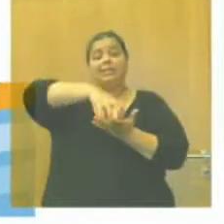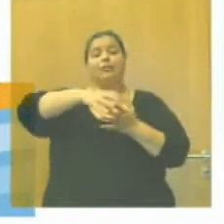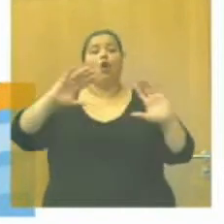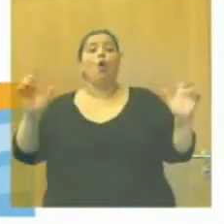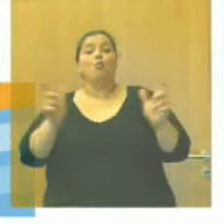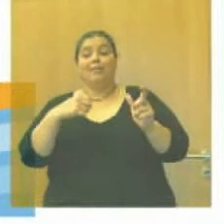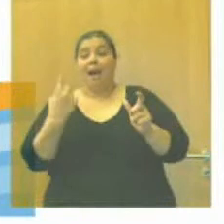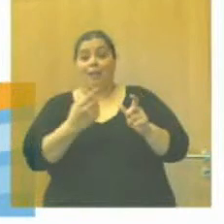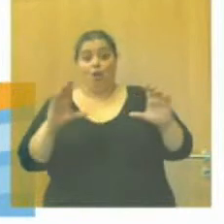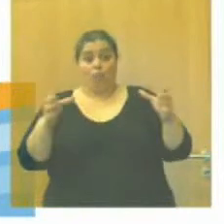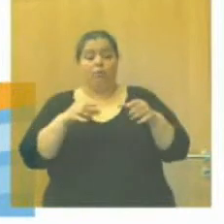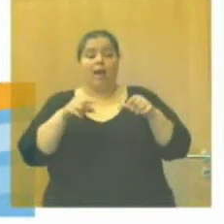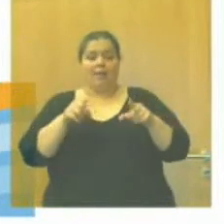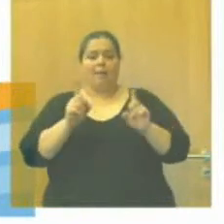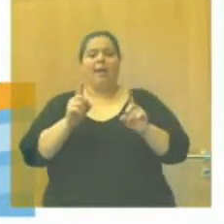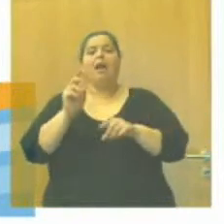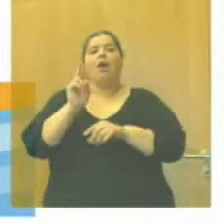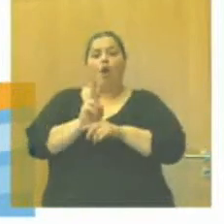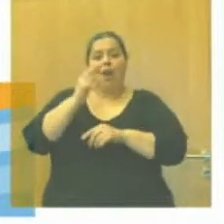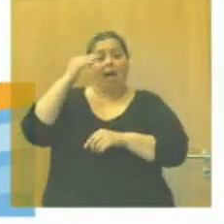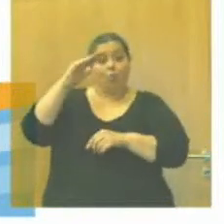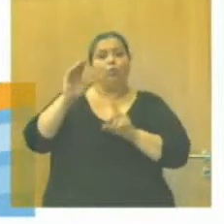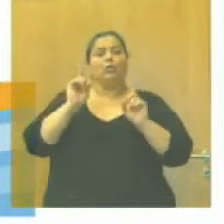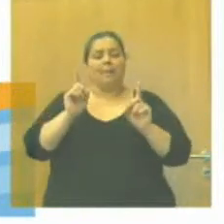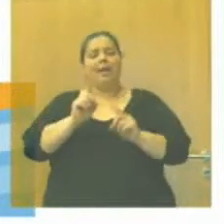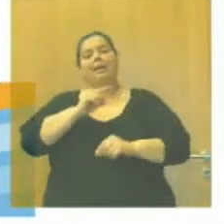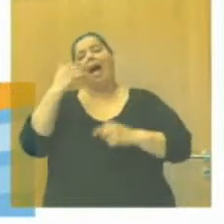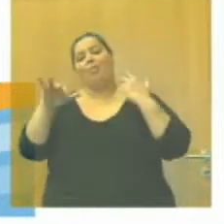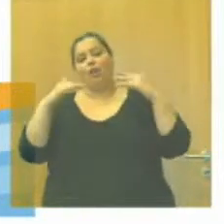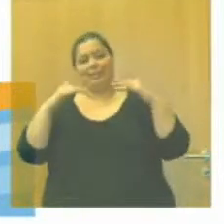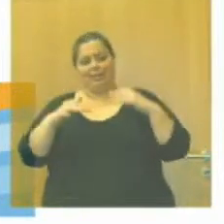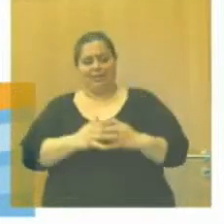comunitario con cuidadores y con adolescentes.